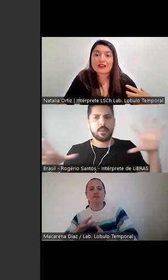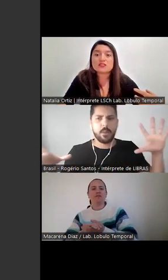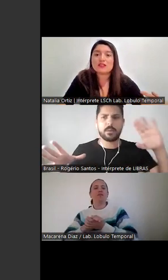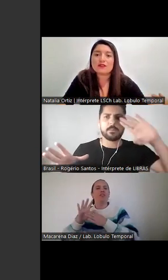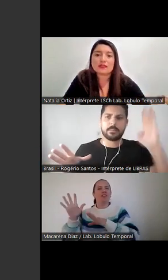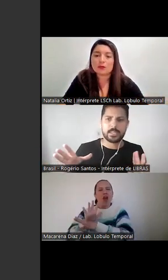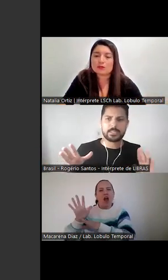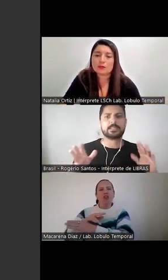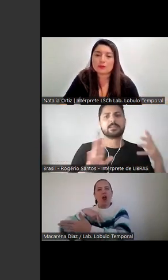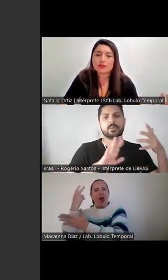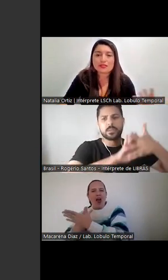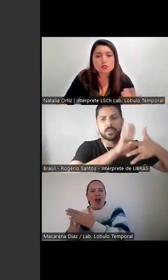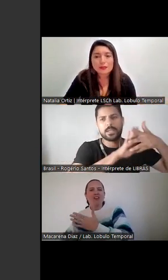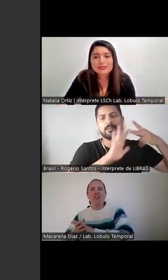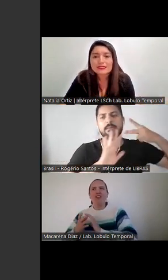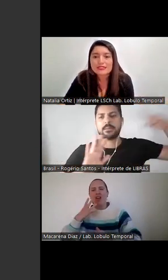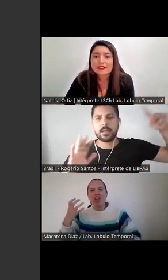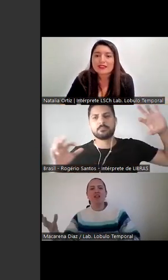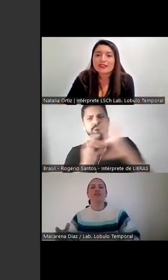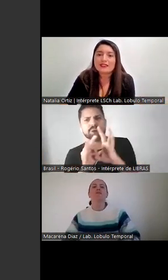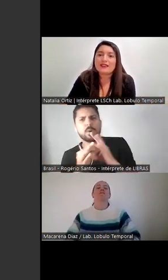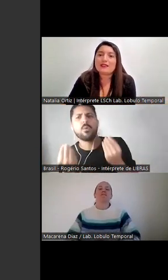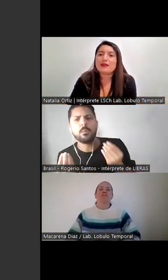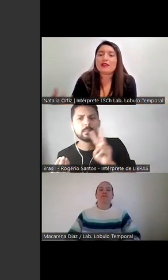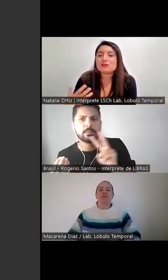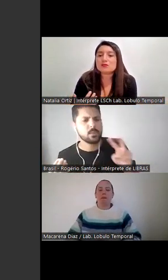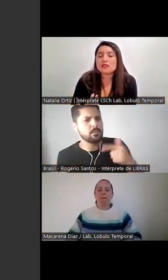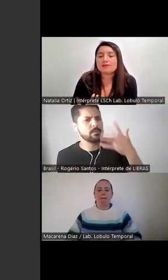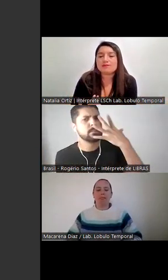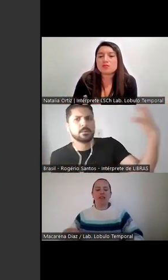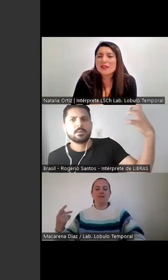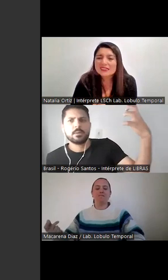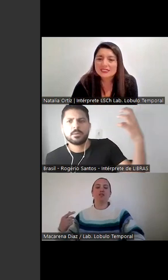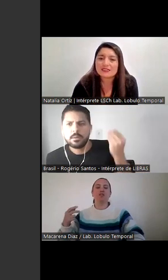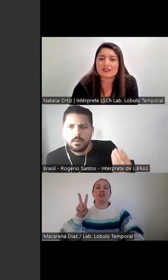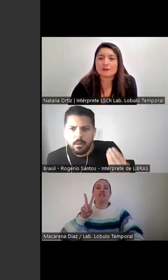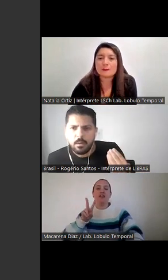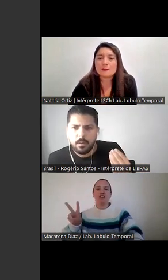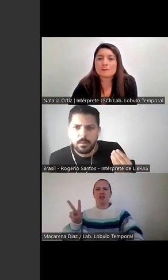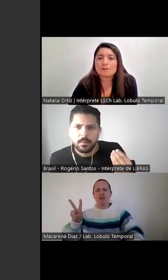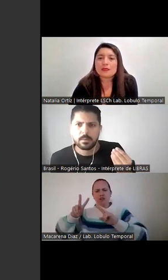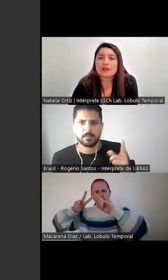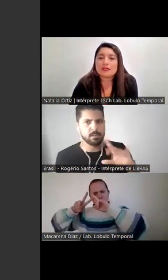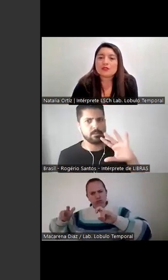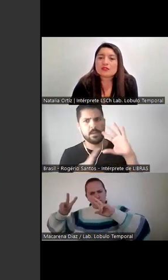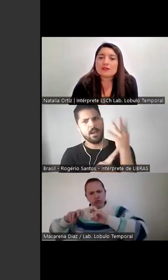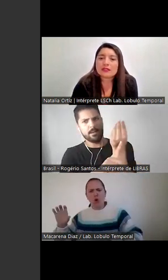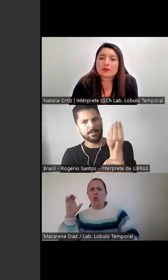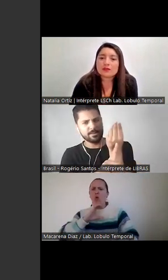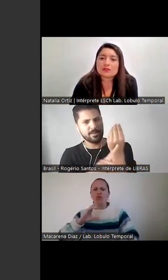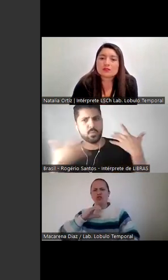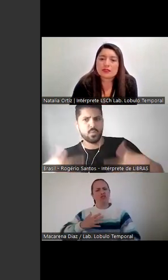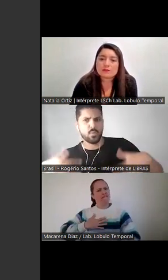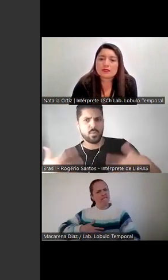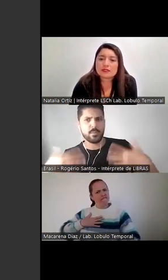estas narraciones del vernáculo visual, pero que eran súper atractivas y que además eran súper artísticas. Entonces el